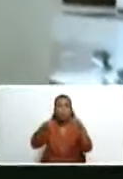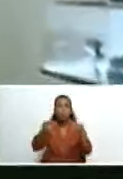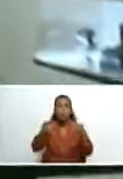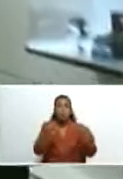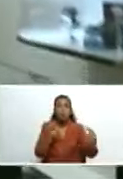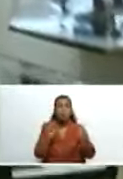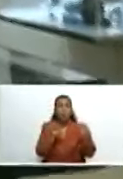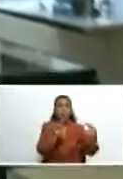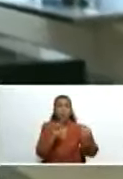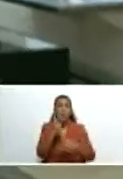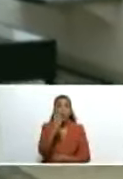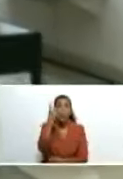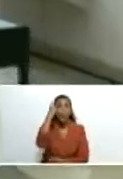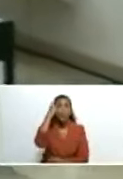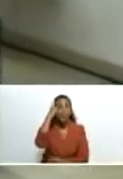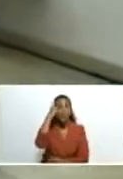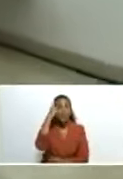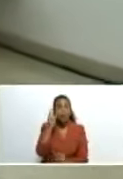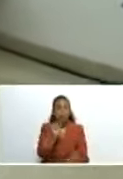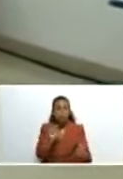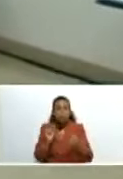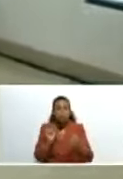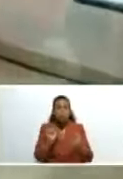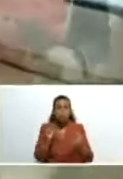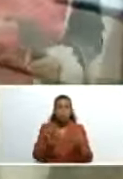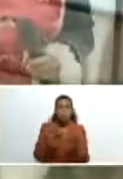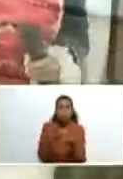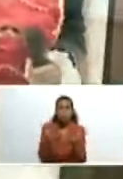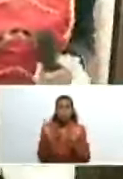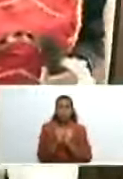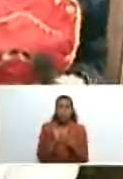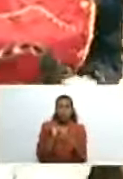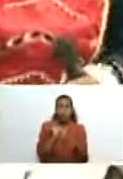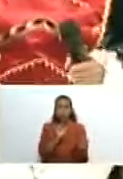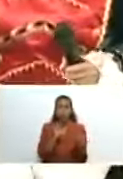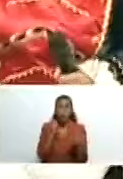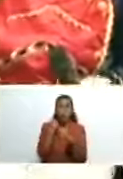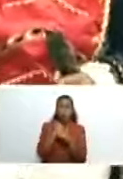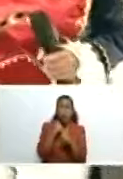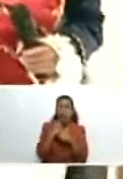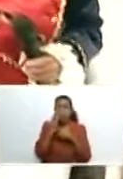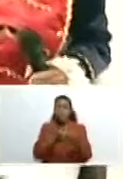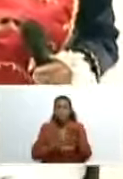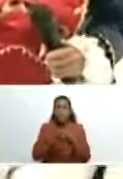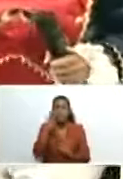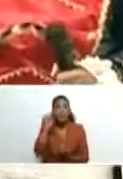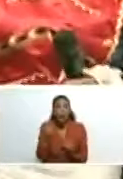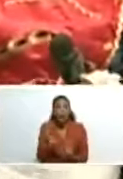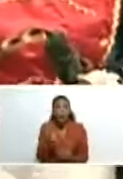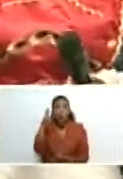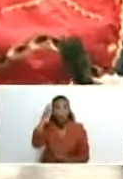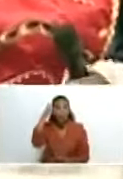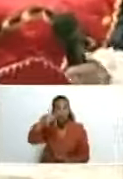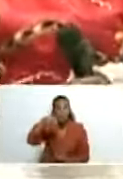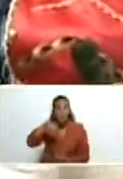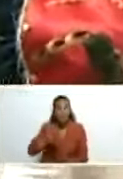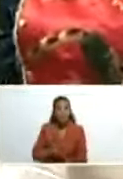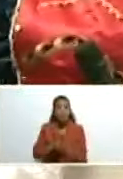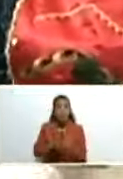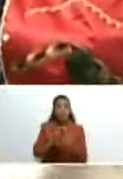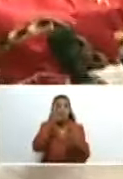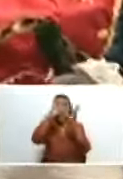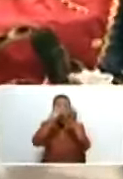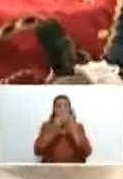deliberado durante 2 días. Y yo dije, vamos a encontrarnos, vamos a ver sus